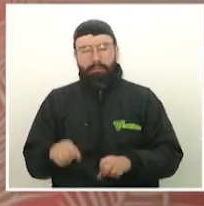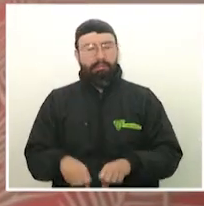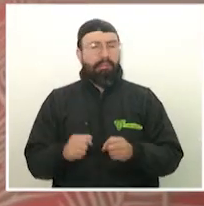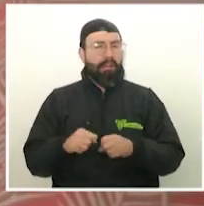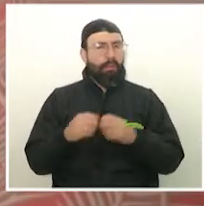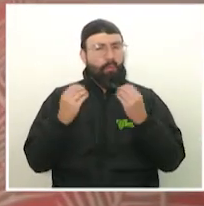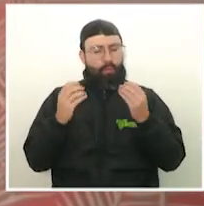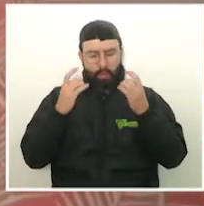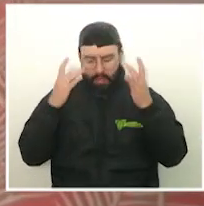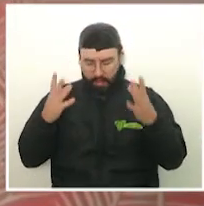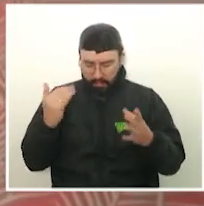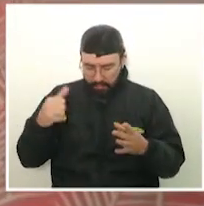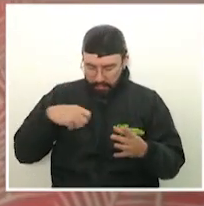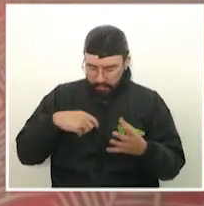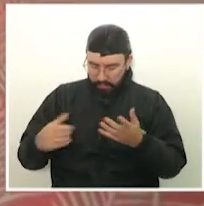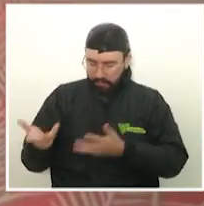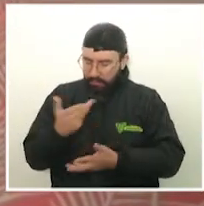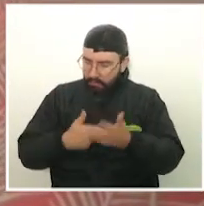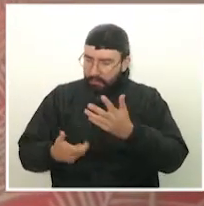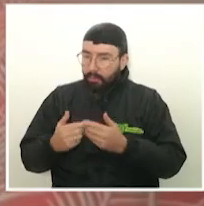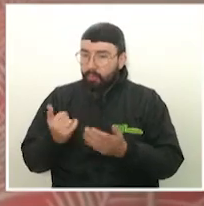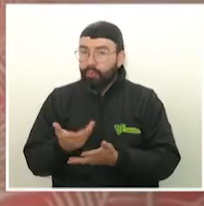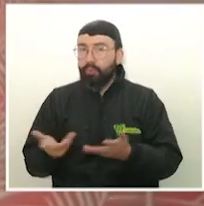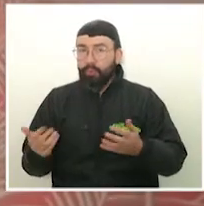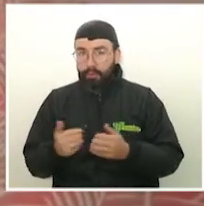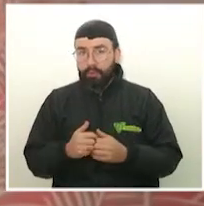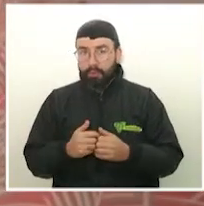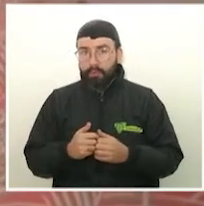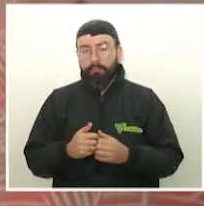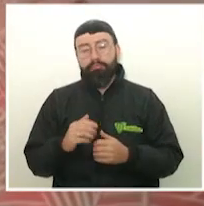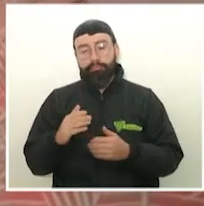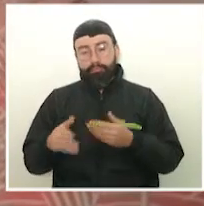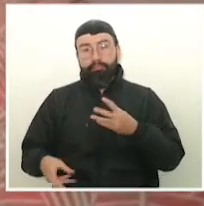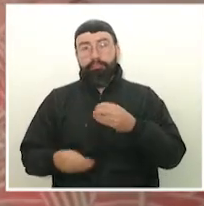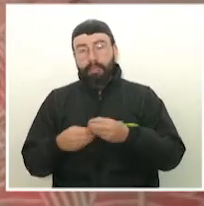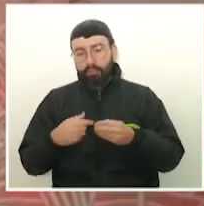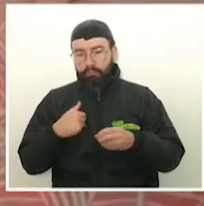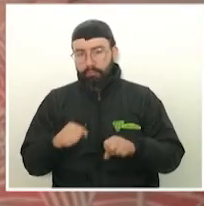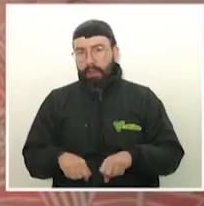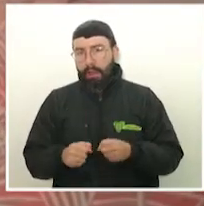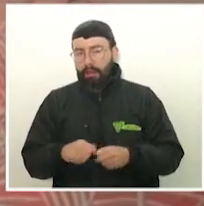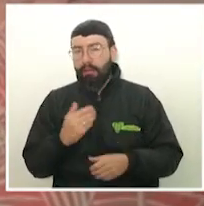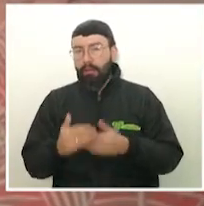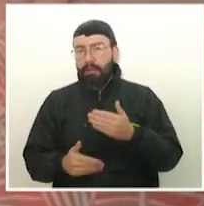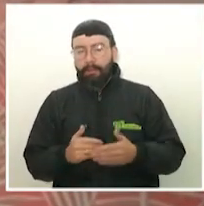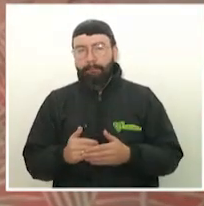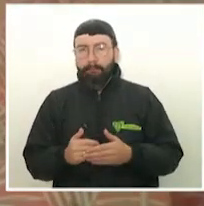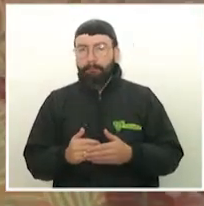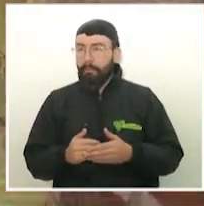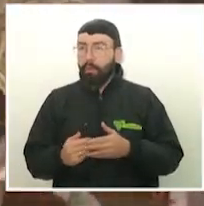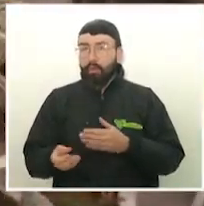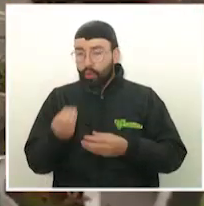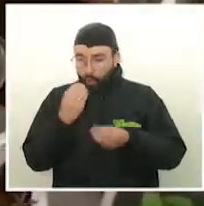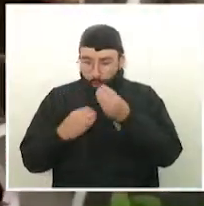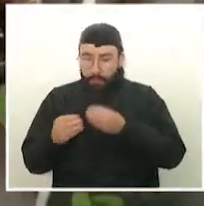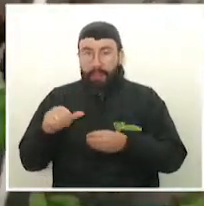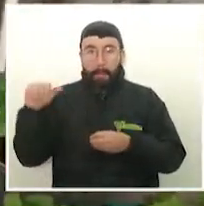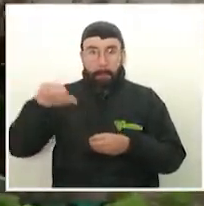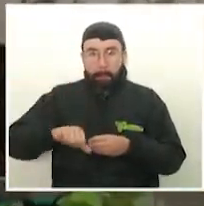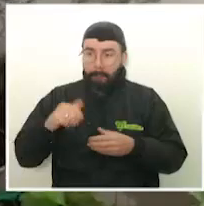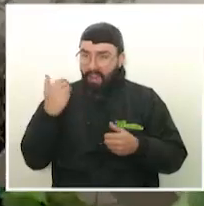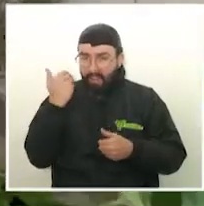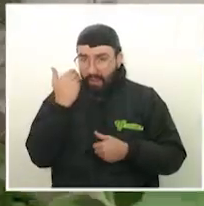que estamos haciendo, y adicionalmente nos estamos destruyendo. Si la comida mala me